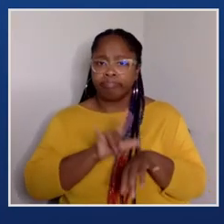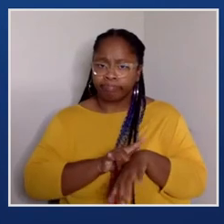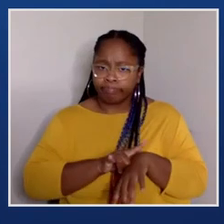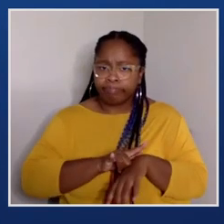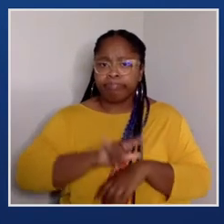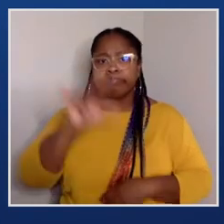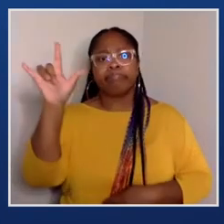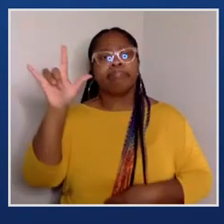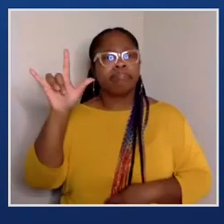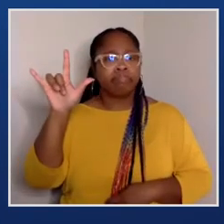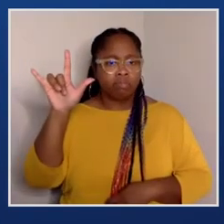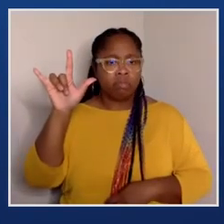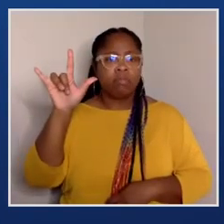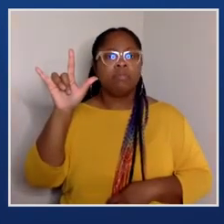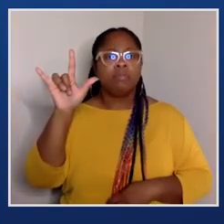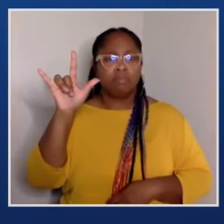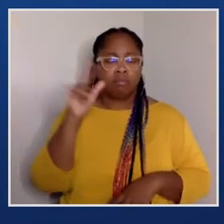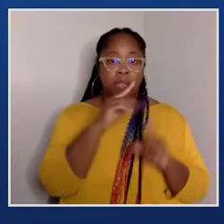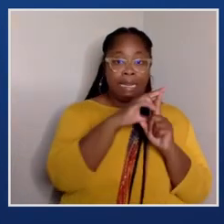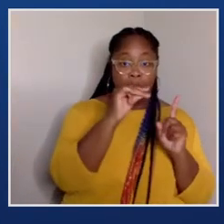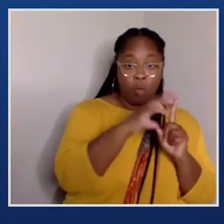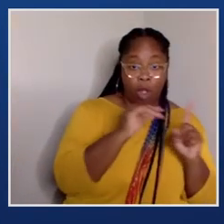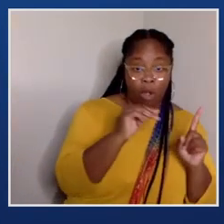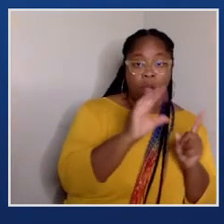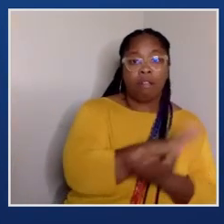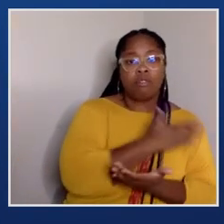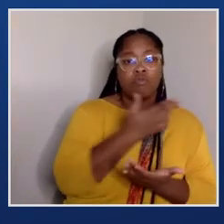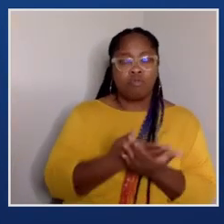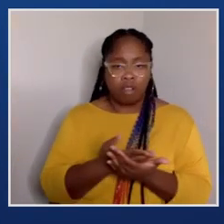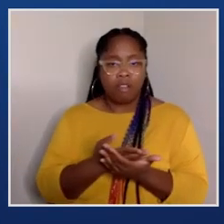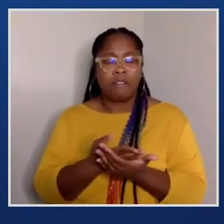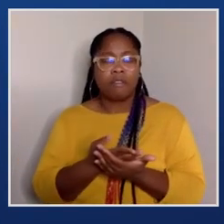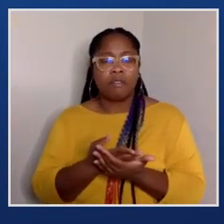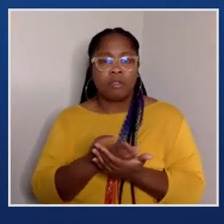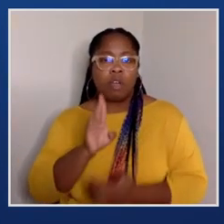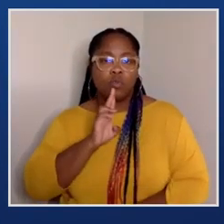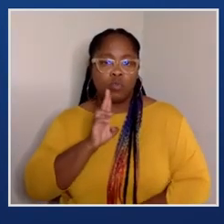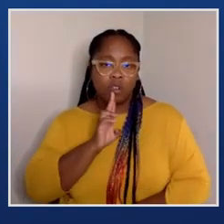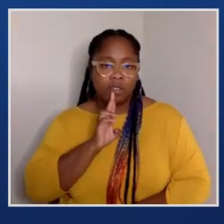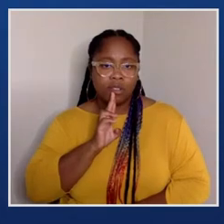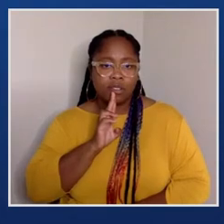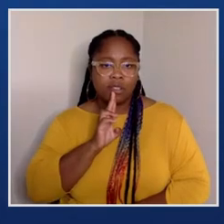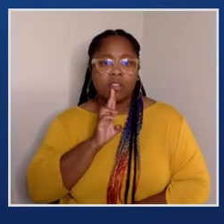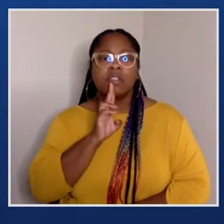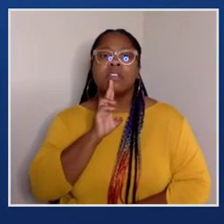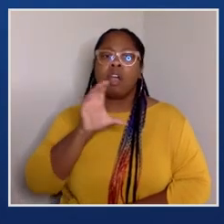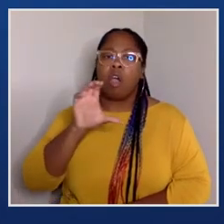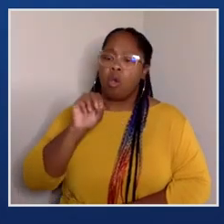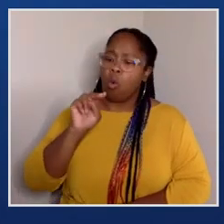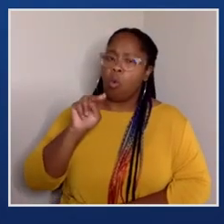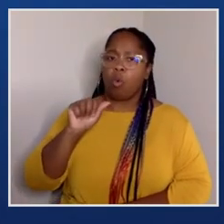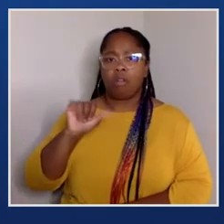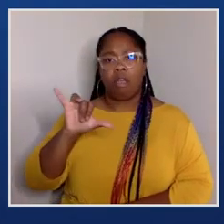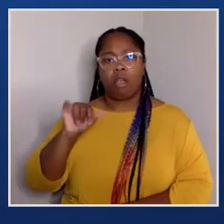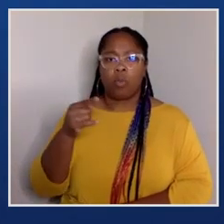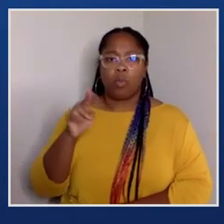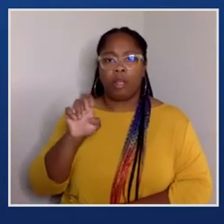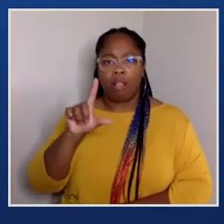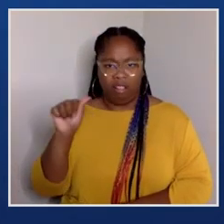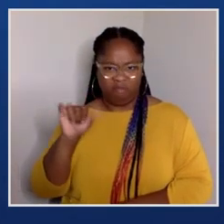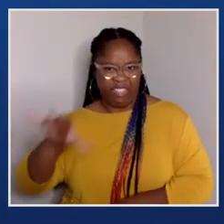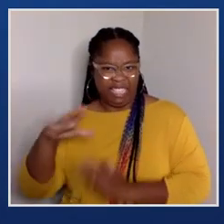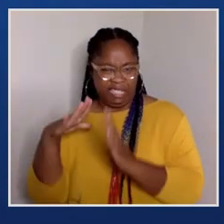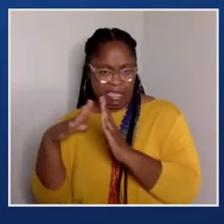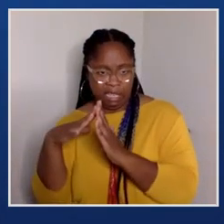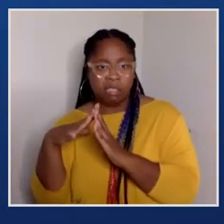manejó un avión de Nicaragua a Honduras, a Comayagüela. De Comayagüela